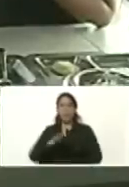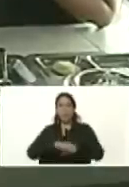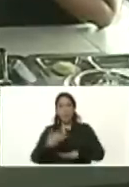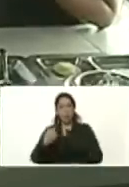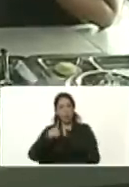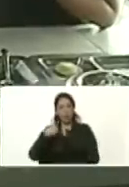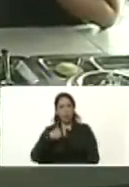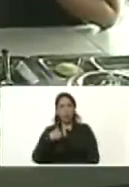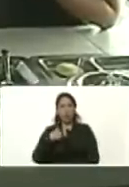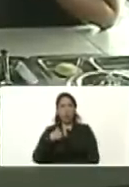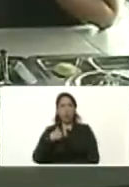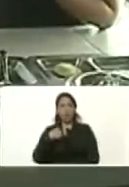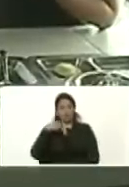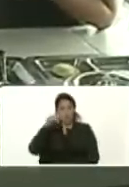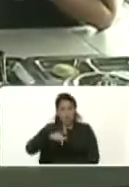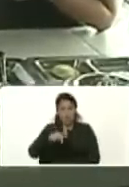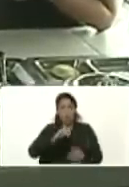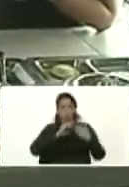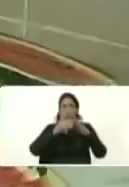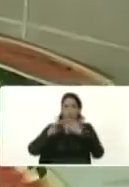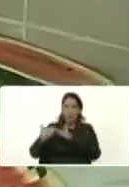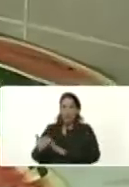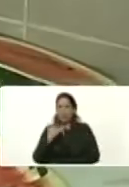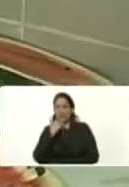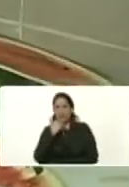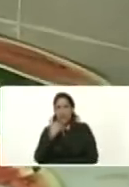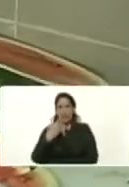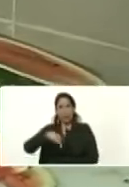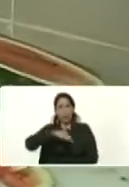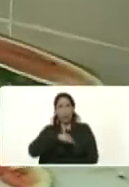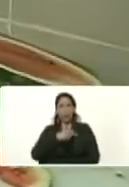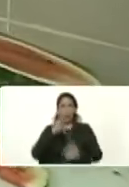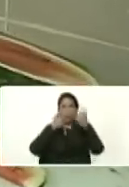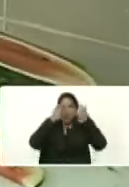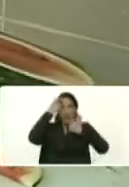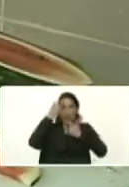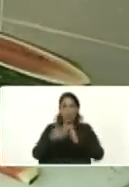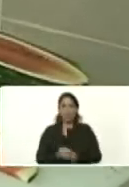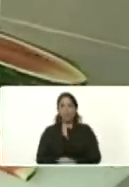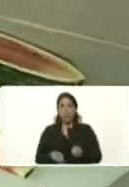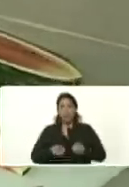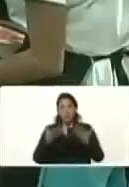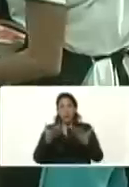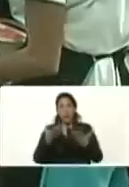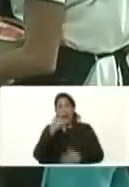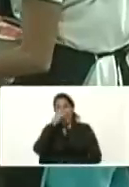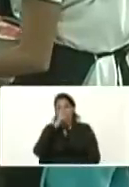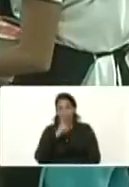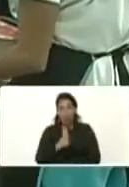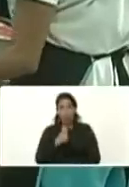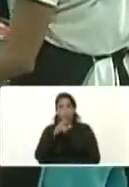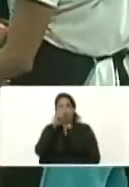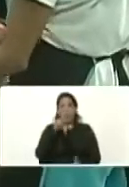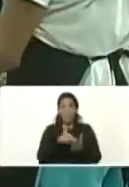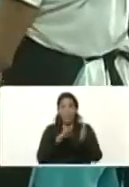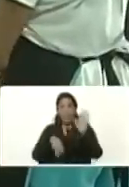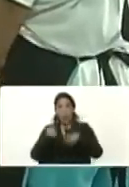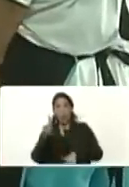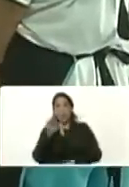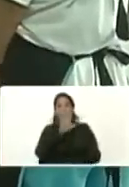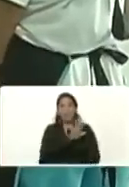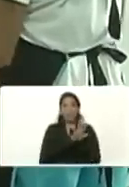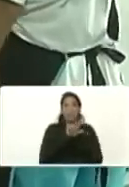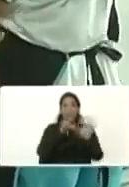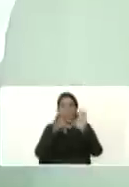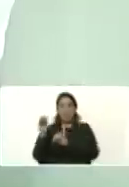enclavada en una comunidad en la cual nuestro comandante hugo chávez entregó en el año 2011 570